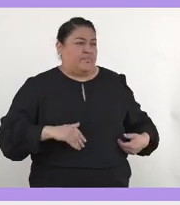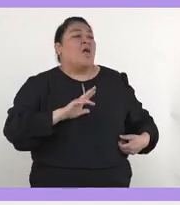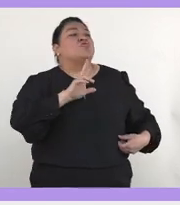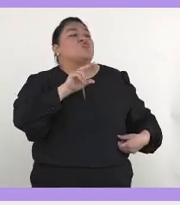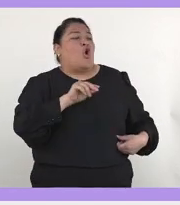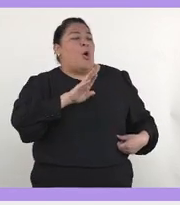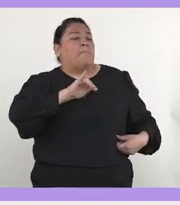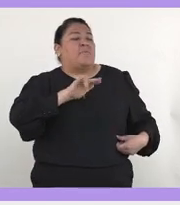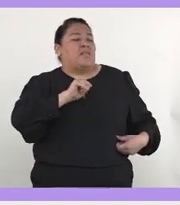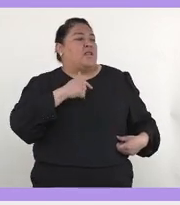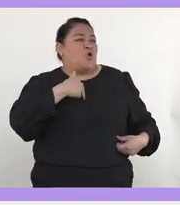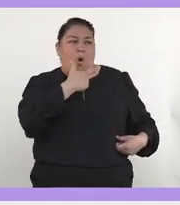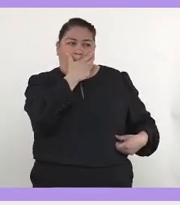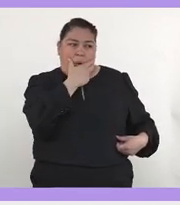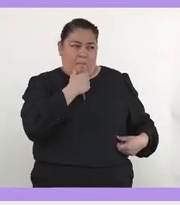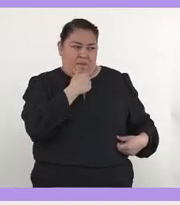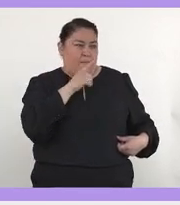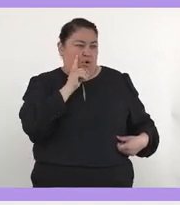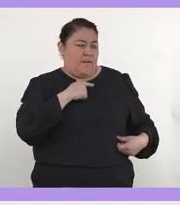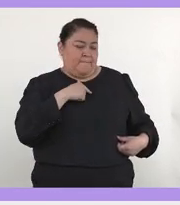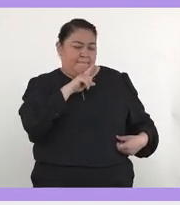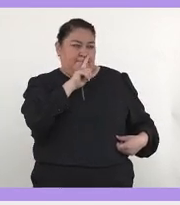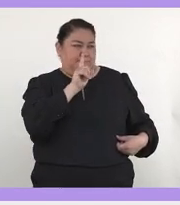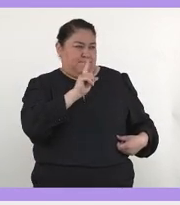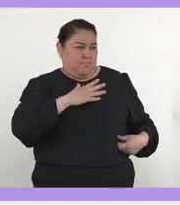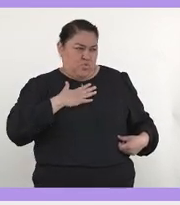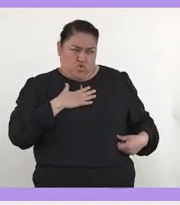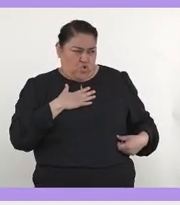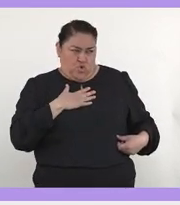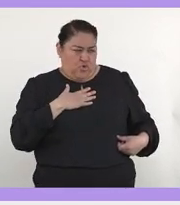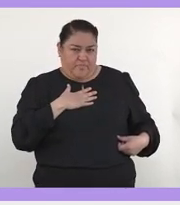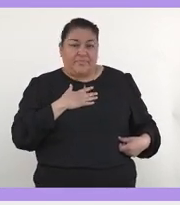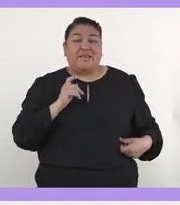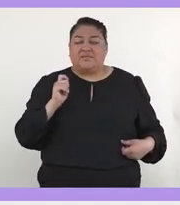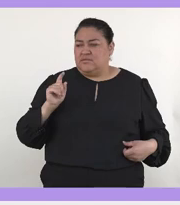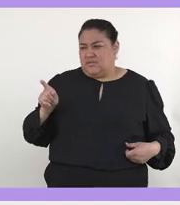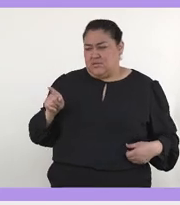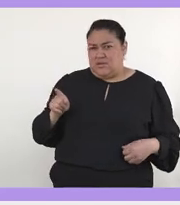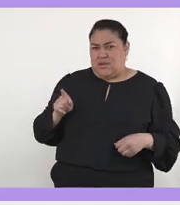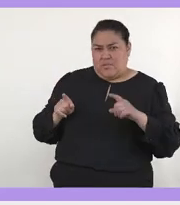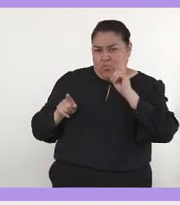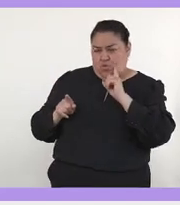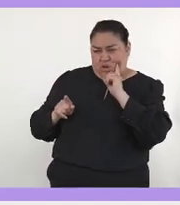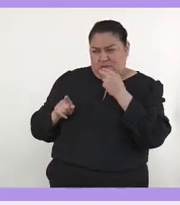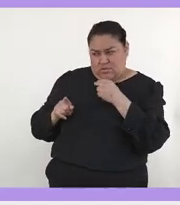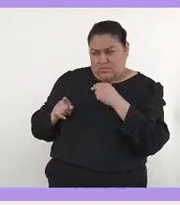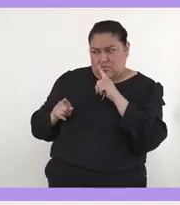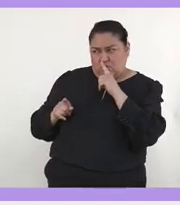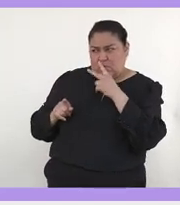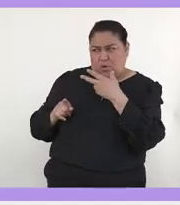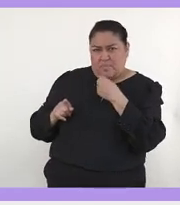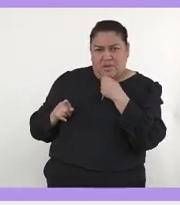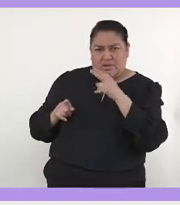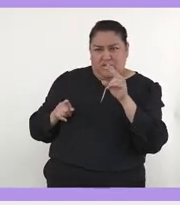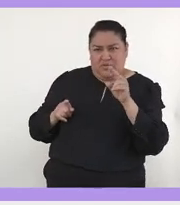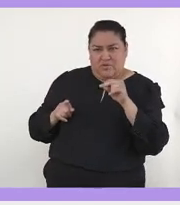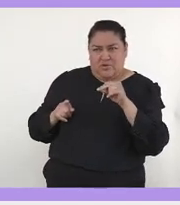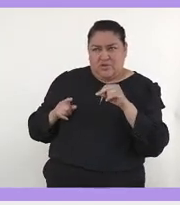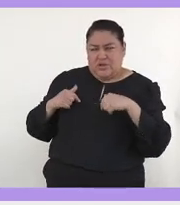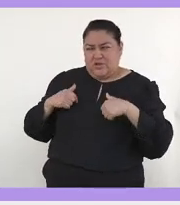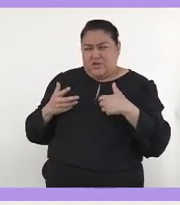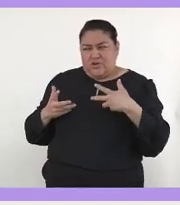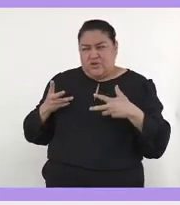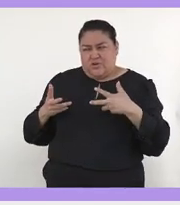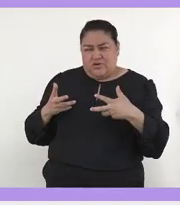binaria Pues a ver lo que me está diciendo con eso es uno que no se identifica con el masculino que no se identifica con el femenino entonces que no le puedo hablar ni con